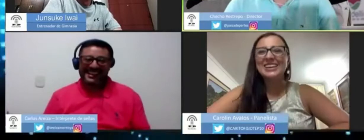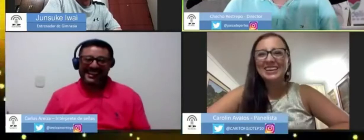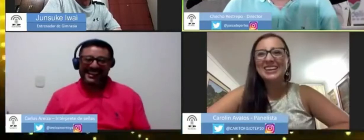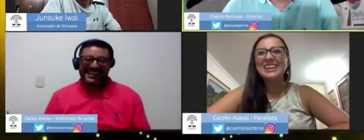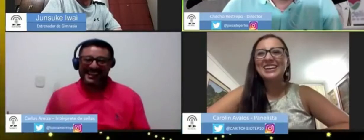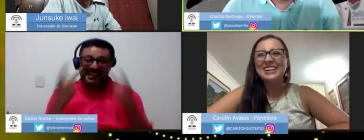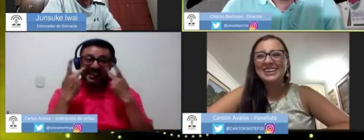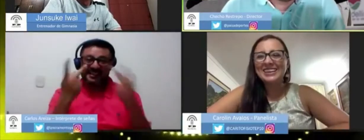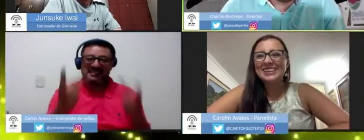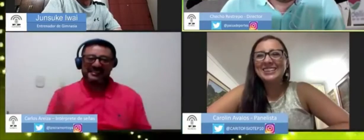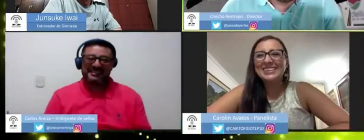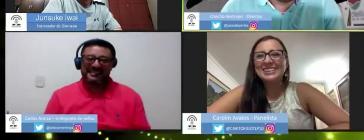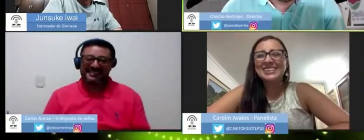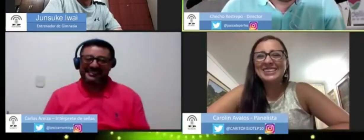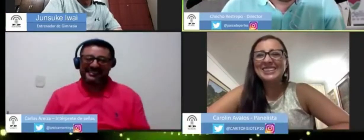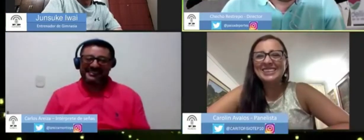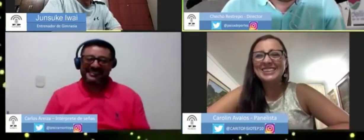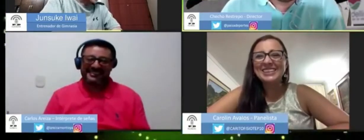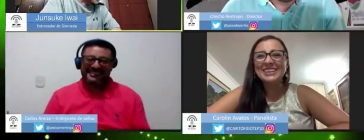profe!